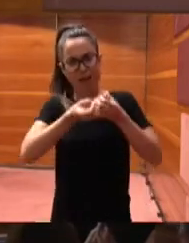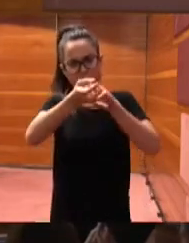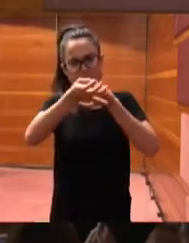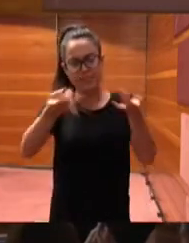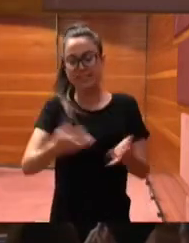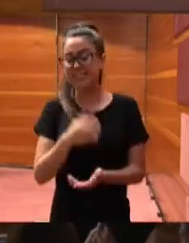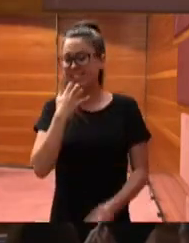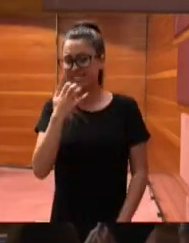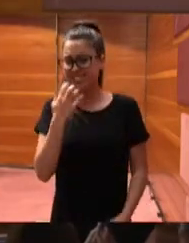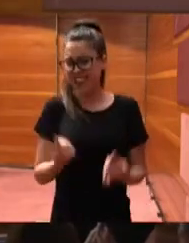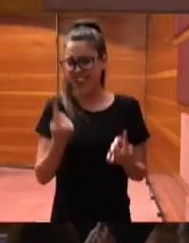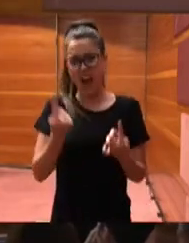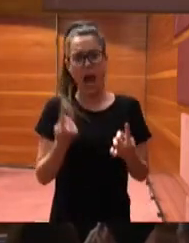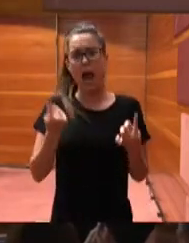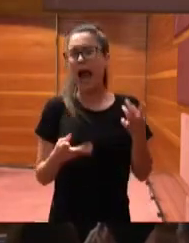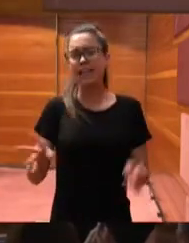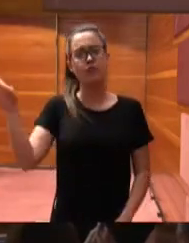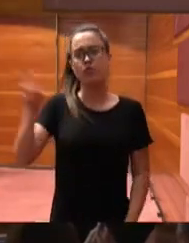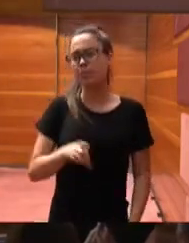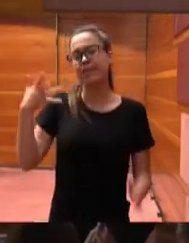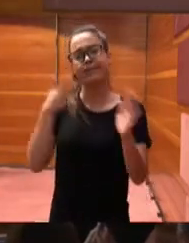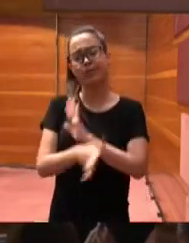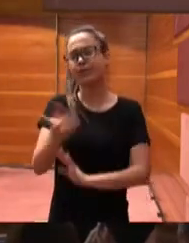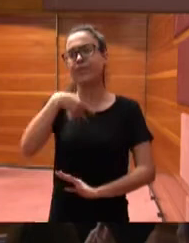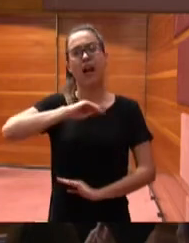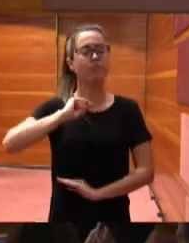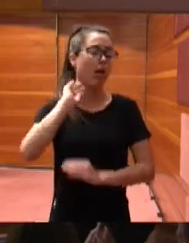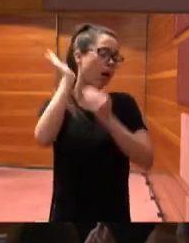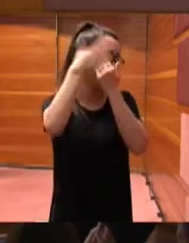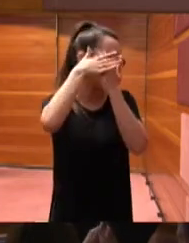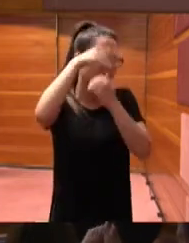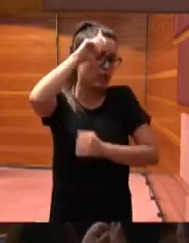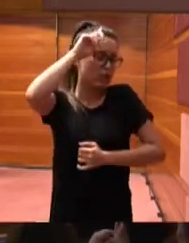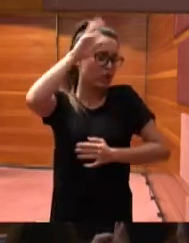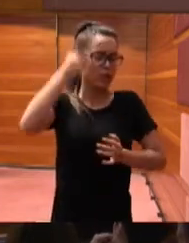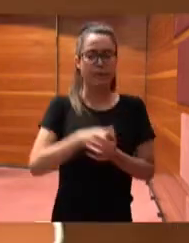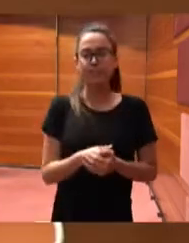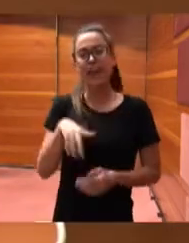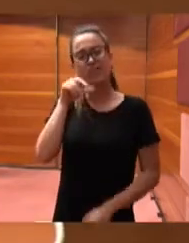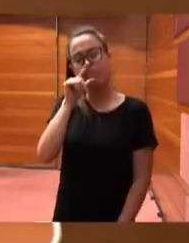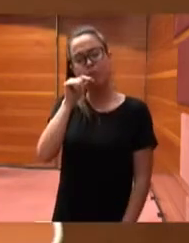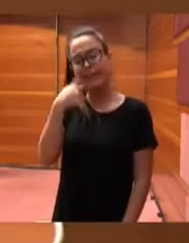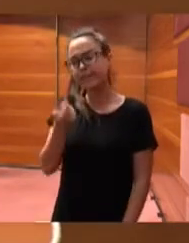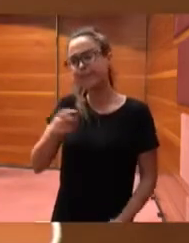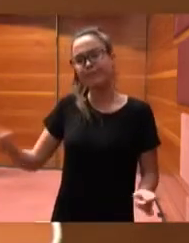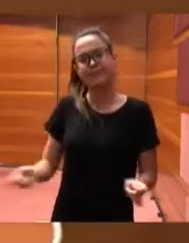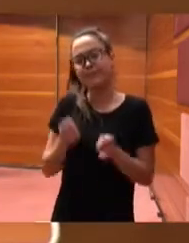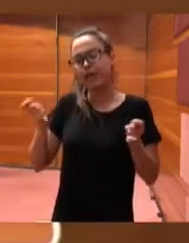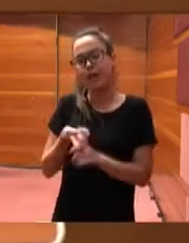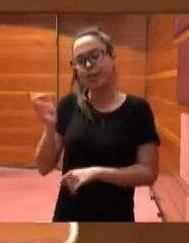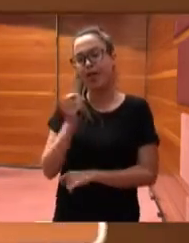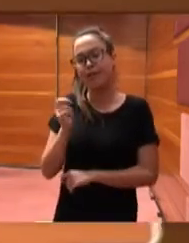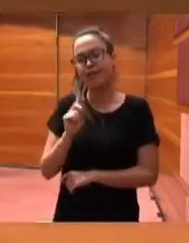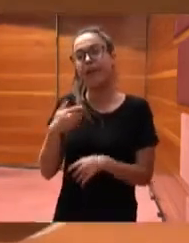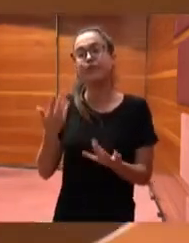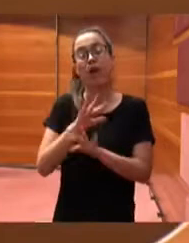¿No será...? Es que no han participado porque no se han enterado. No, no lo hemos movido demasiado en el Twitter, ¿sabes? Entonces, pues